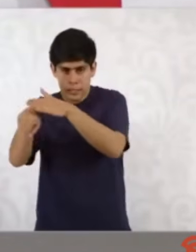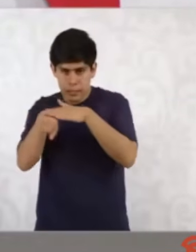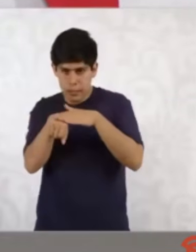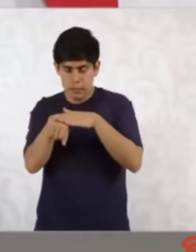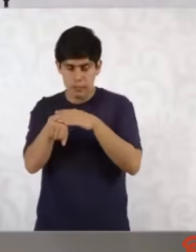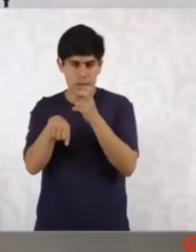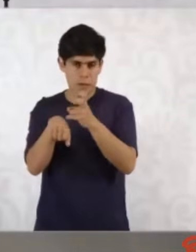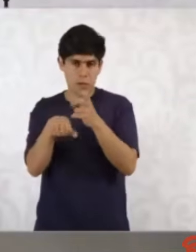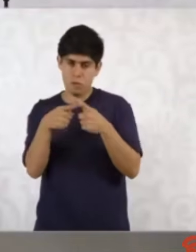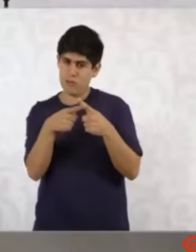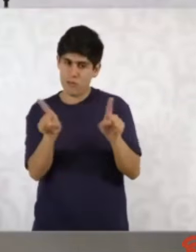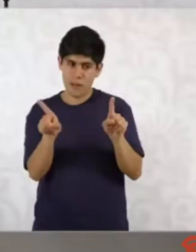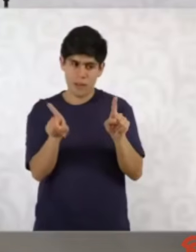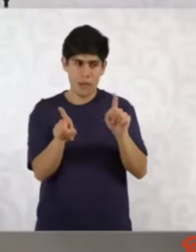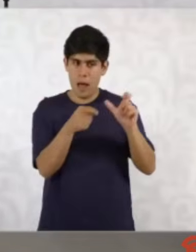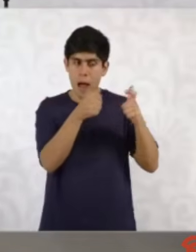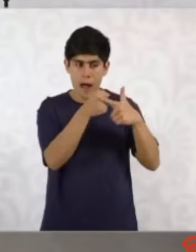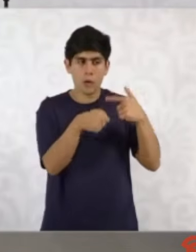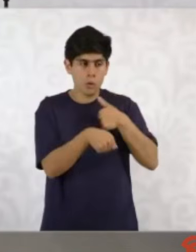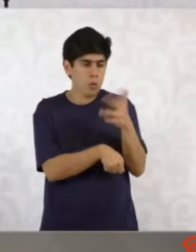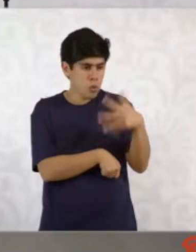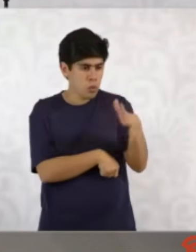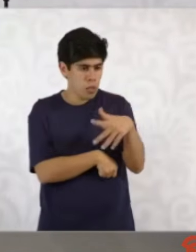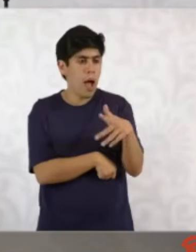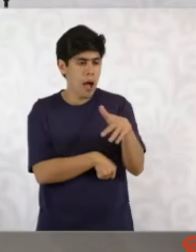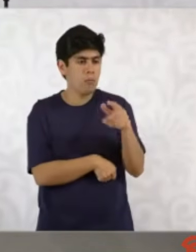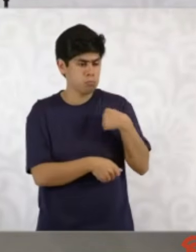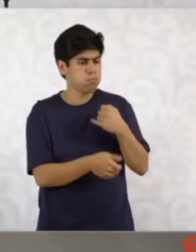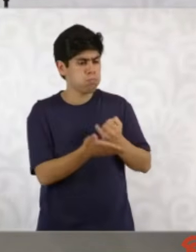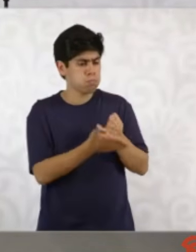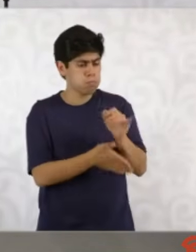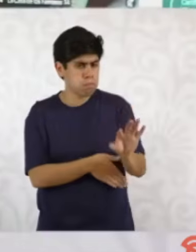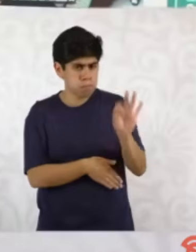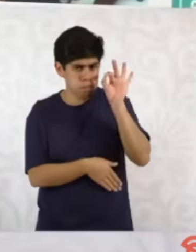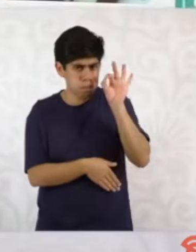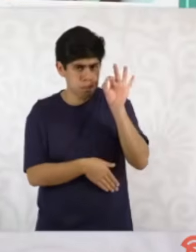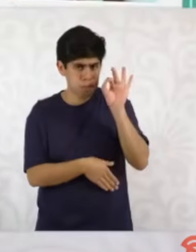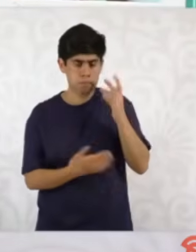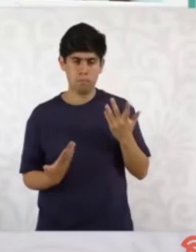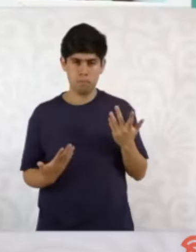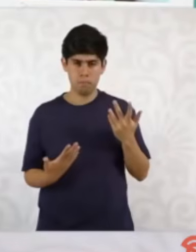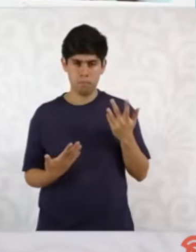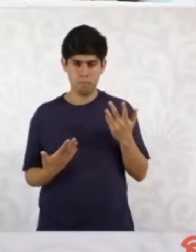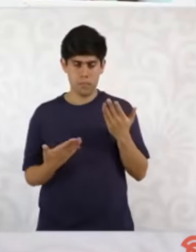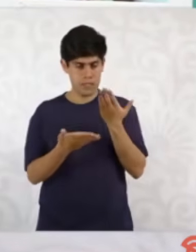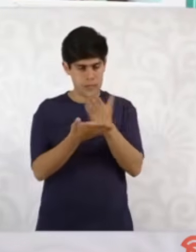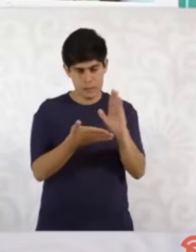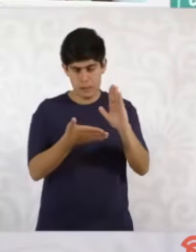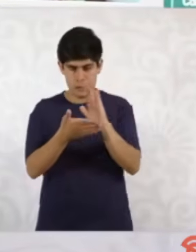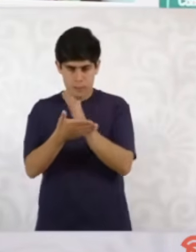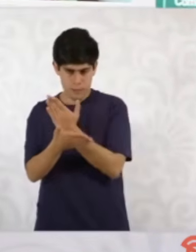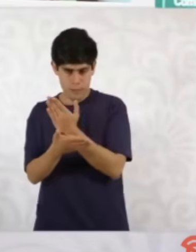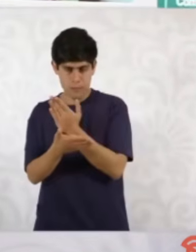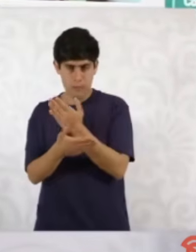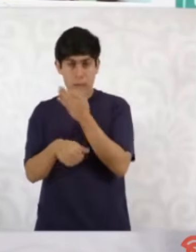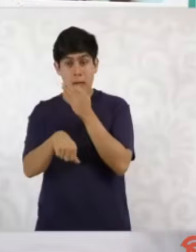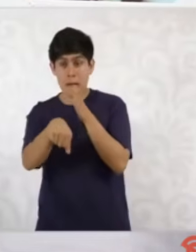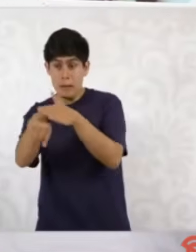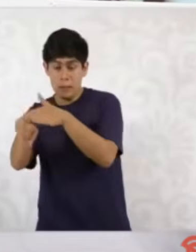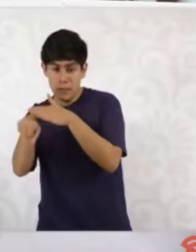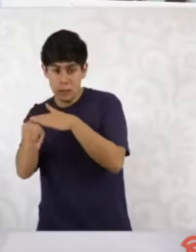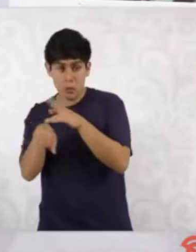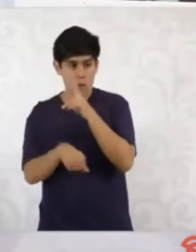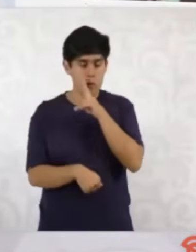anuncio a que esa información de ese anuncio te lo presenten como noticia. Parece intento